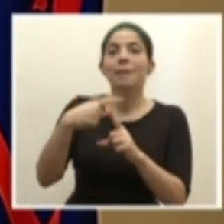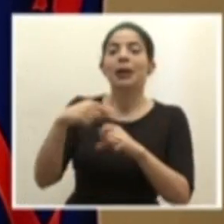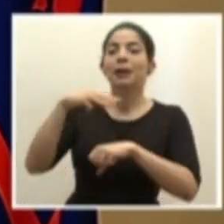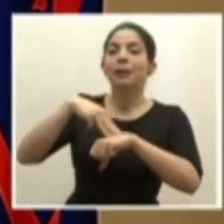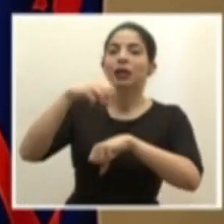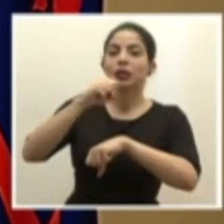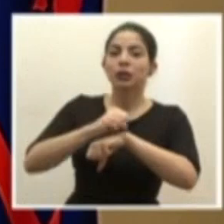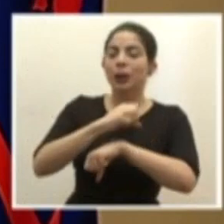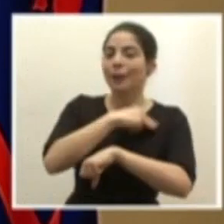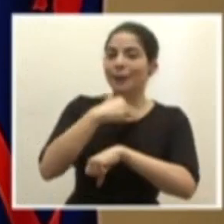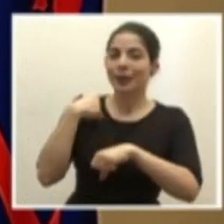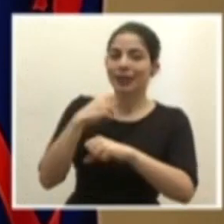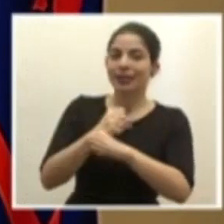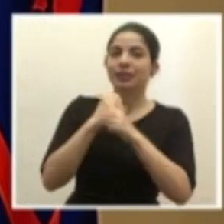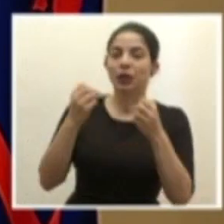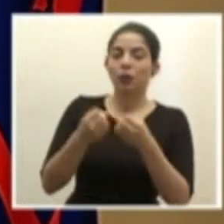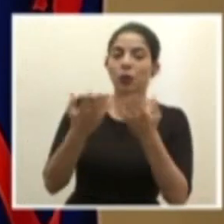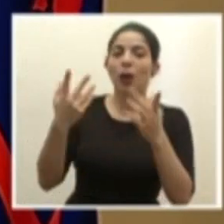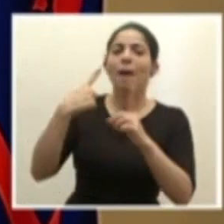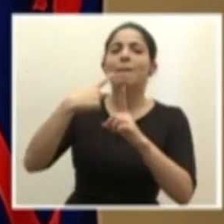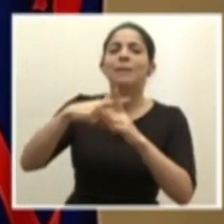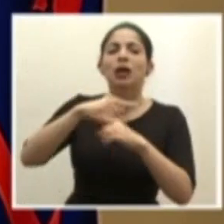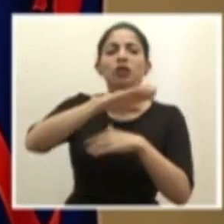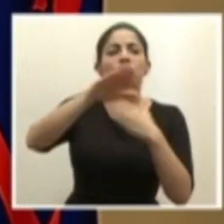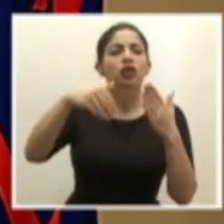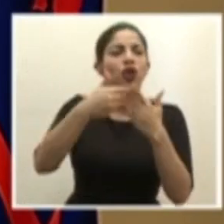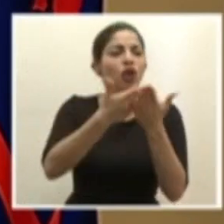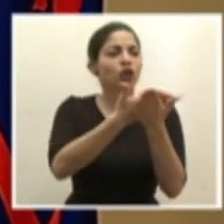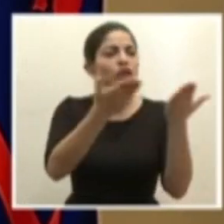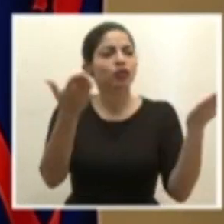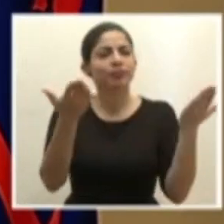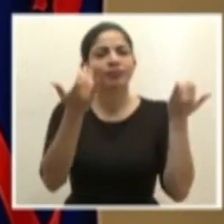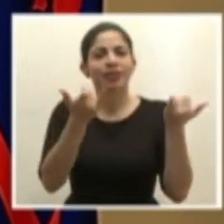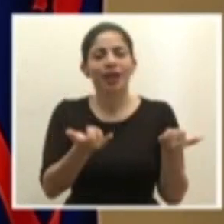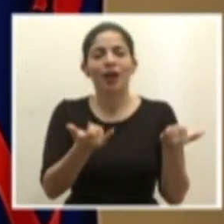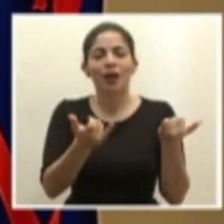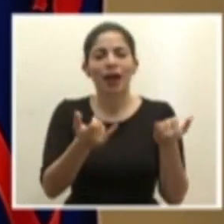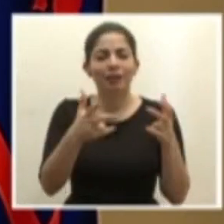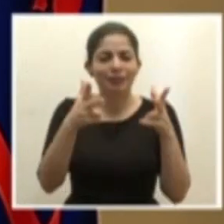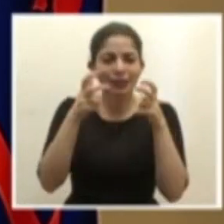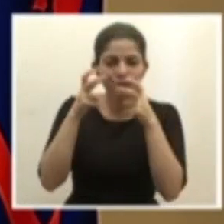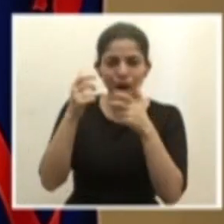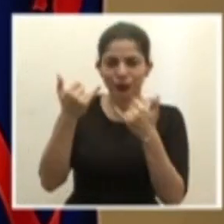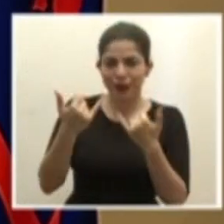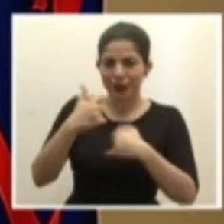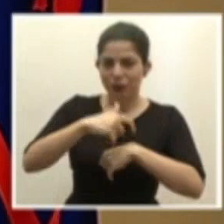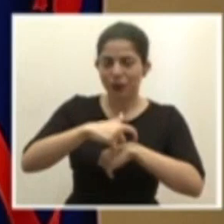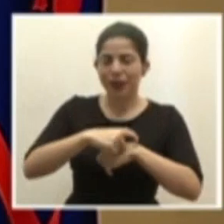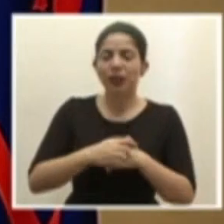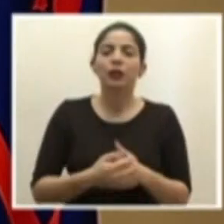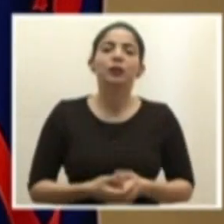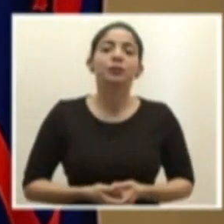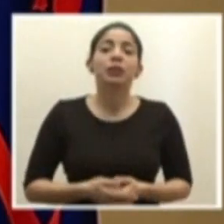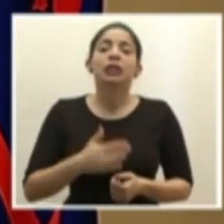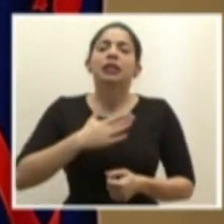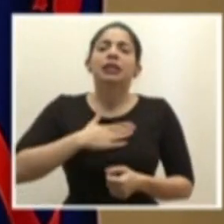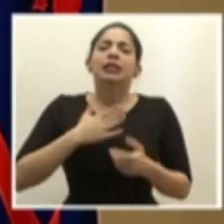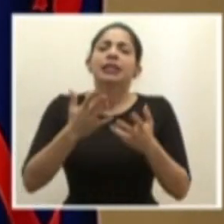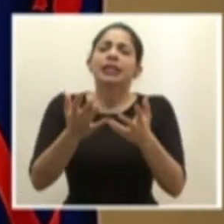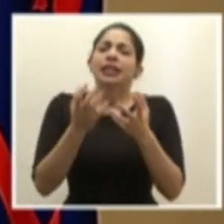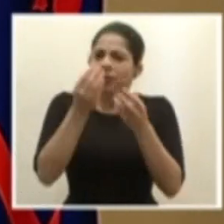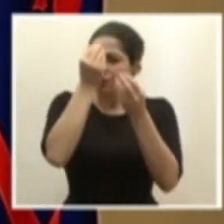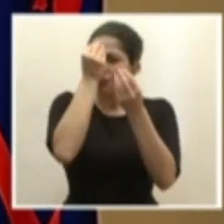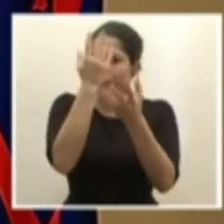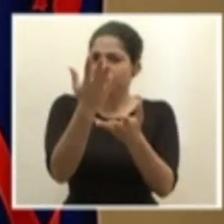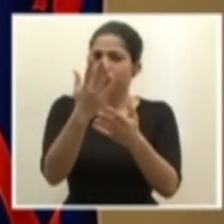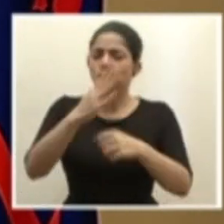Michael Soto, ministro de Seguridad Pública, y a todos los que nos están escuchando en este momento. Quisiera